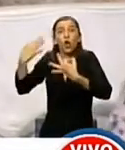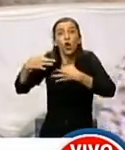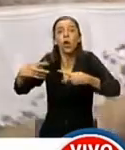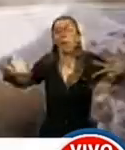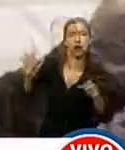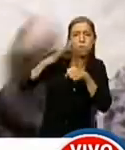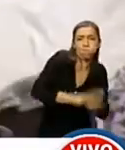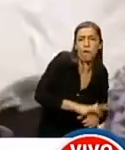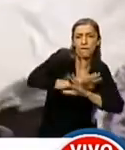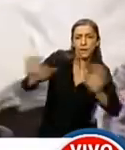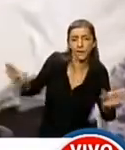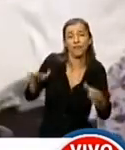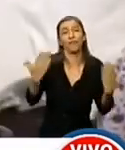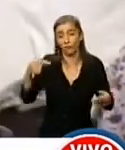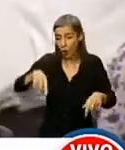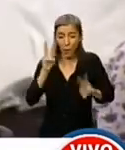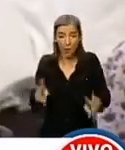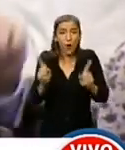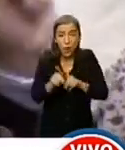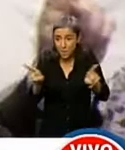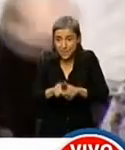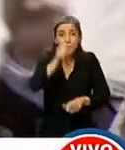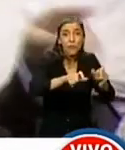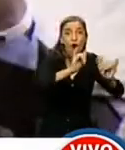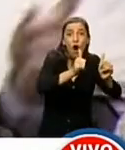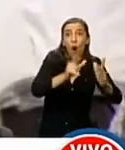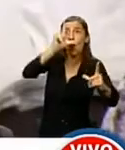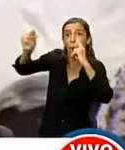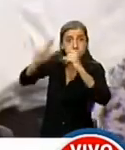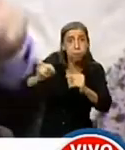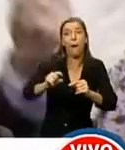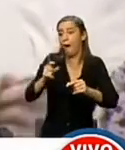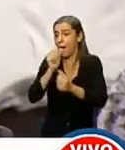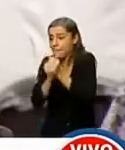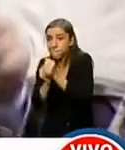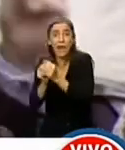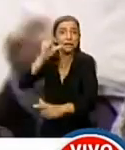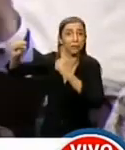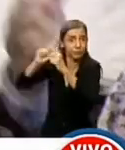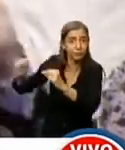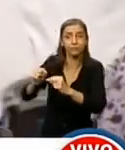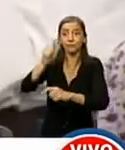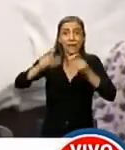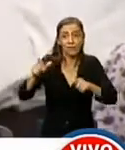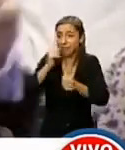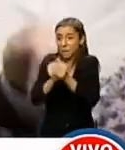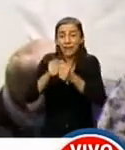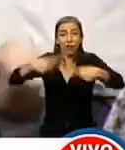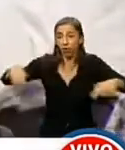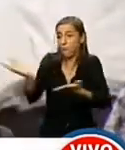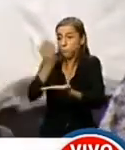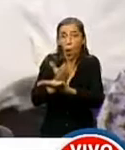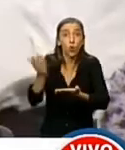todas se van las empresas se van los jóvenes es decir todos los que producen se van se quedan solamente los que